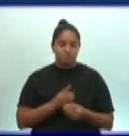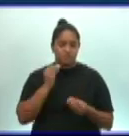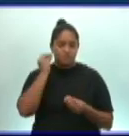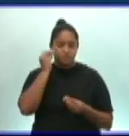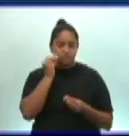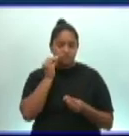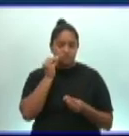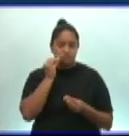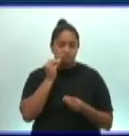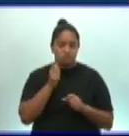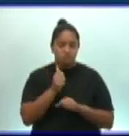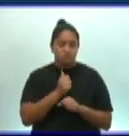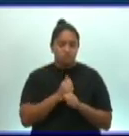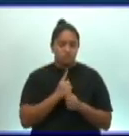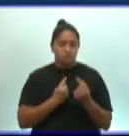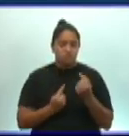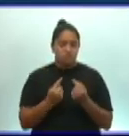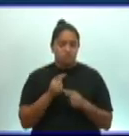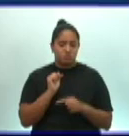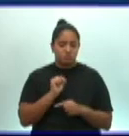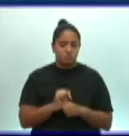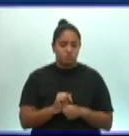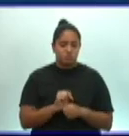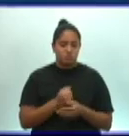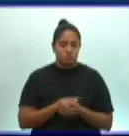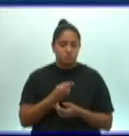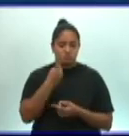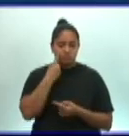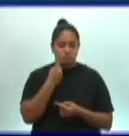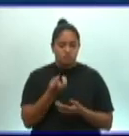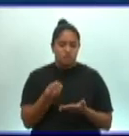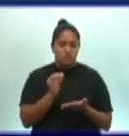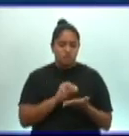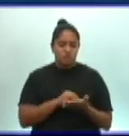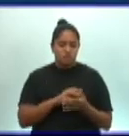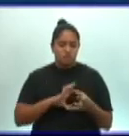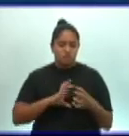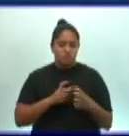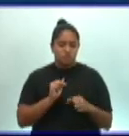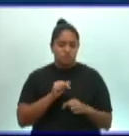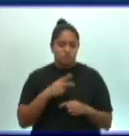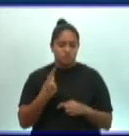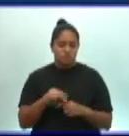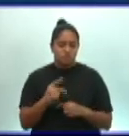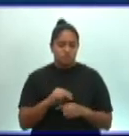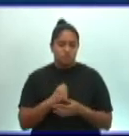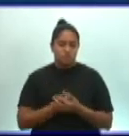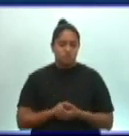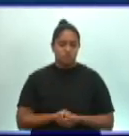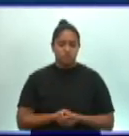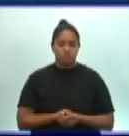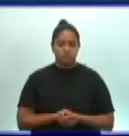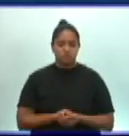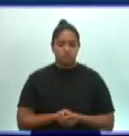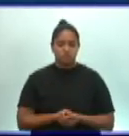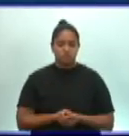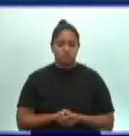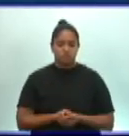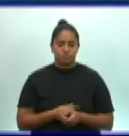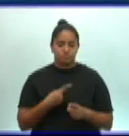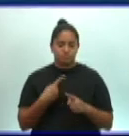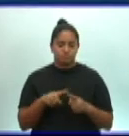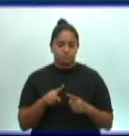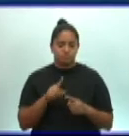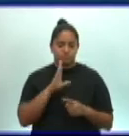algunos de los dispositivos que ustedes van a ver como, por supuesto, aplicaciones de este tipo de ejercicios, como son los espectrómetros de masa, entre otros que